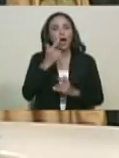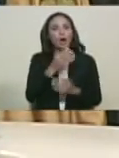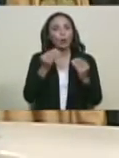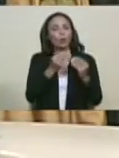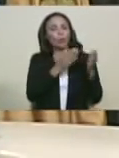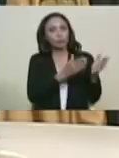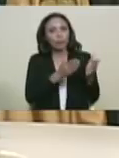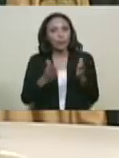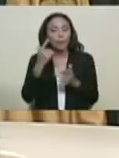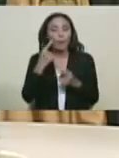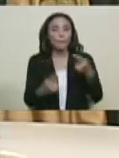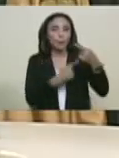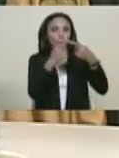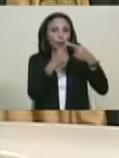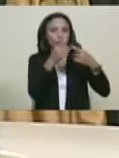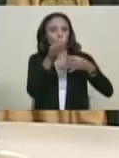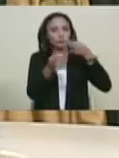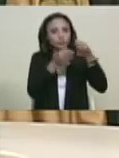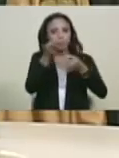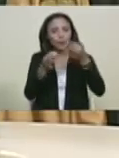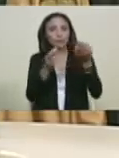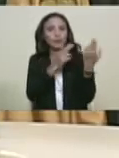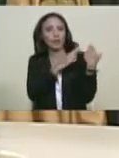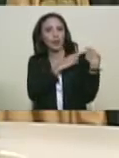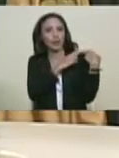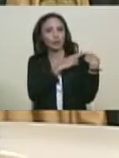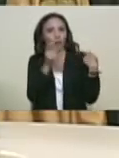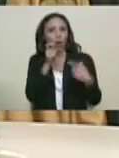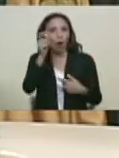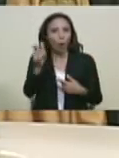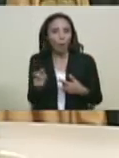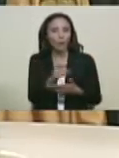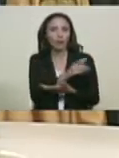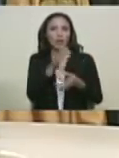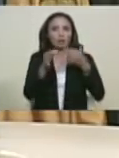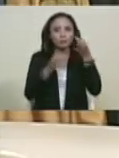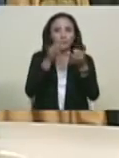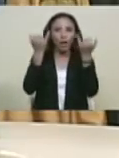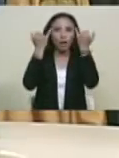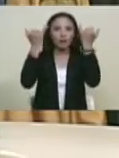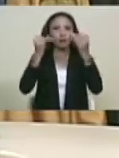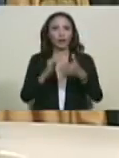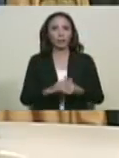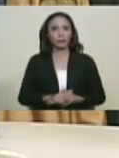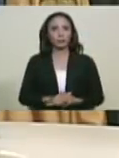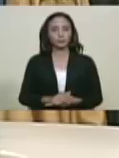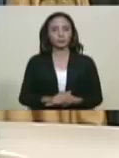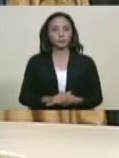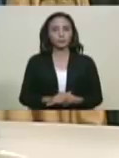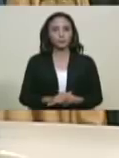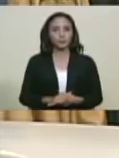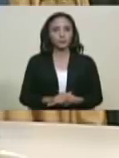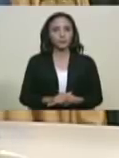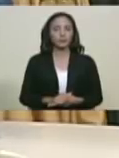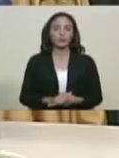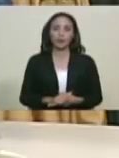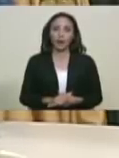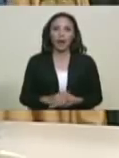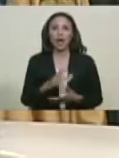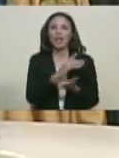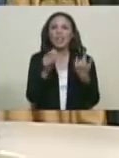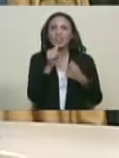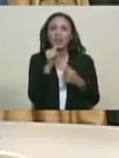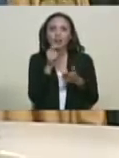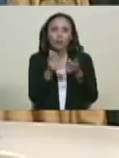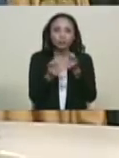dieron primero las confesiones del jefe nacional del atentado criminal luego las confesiones de los operadores de los drones